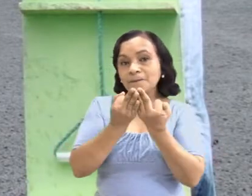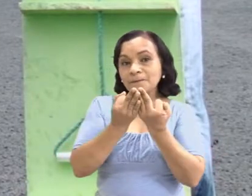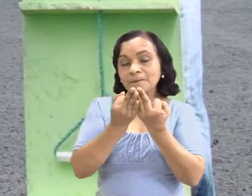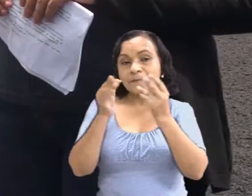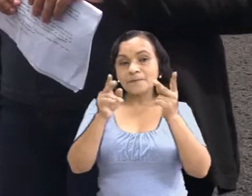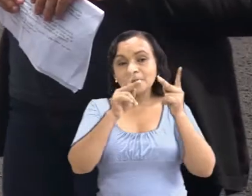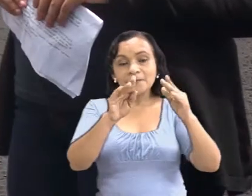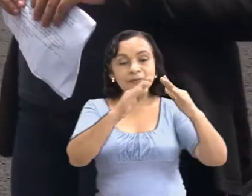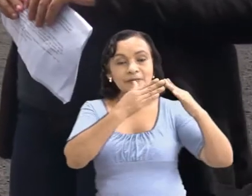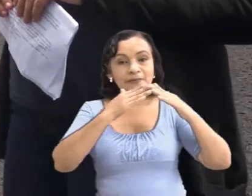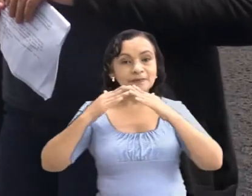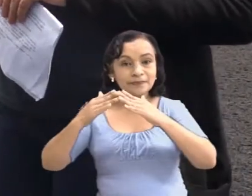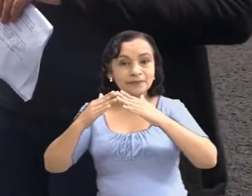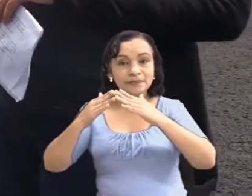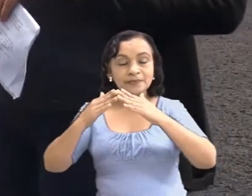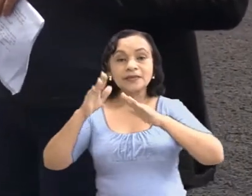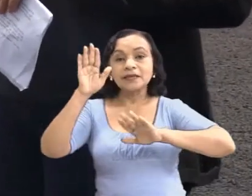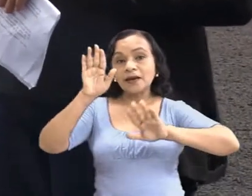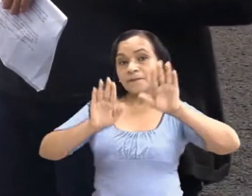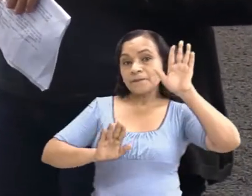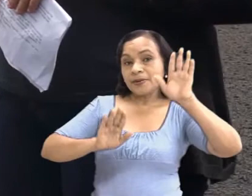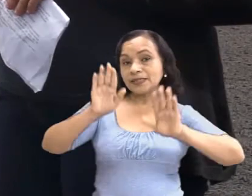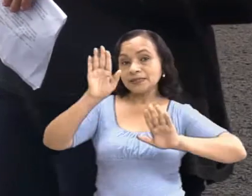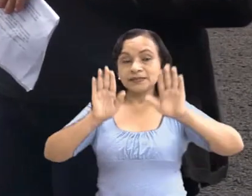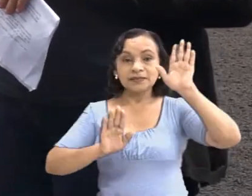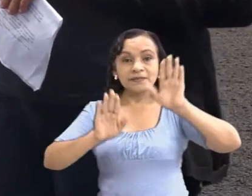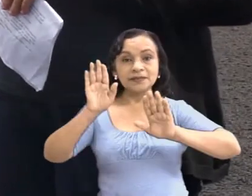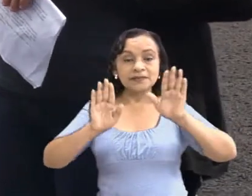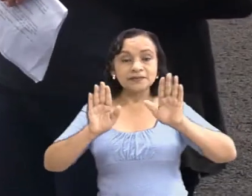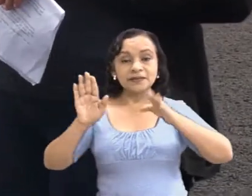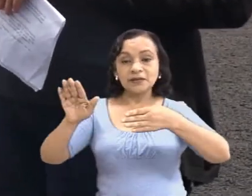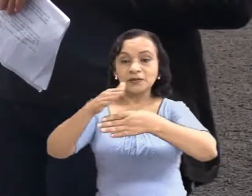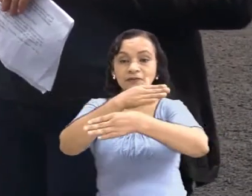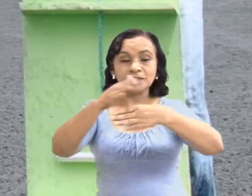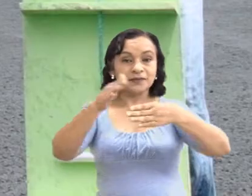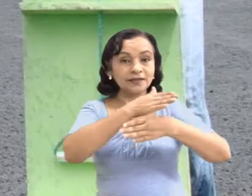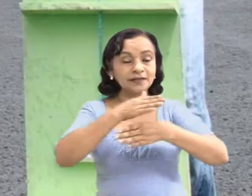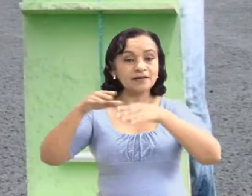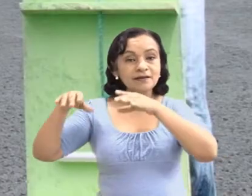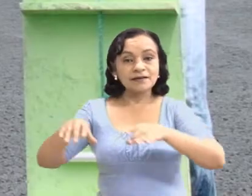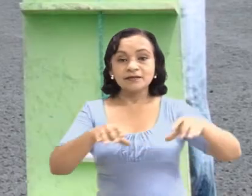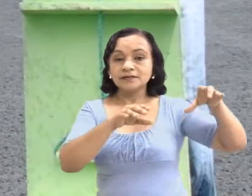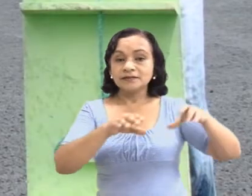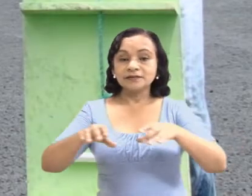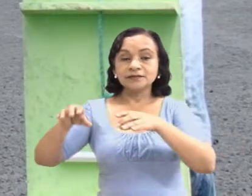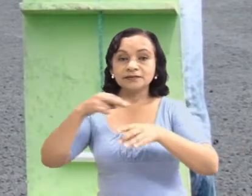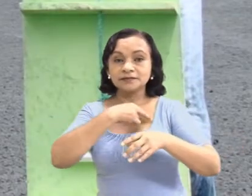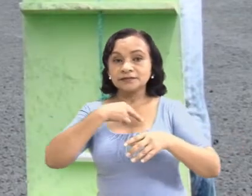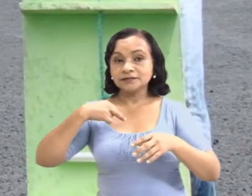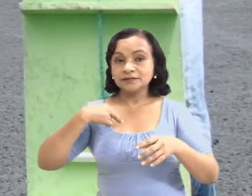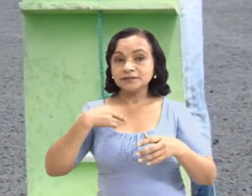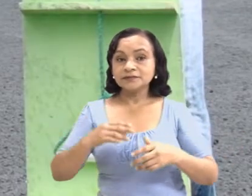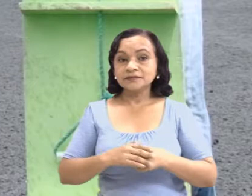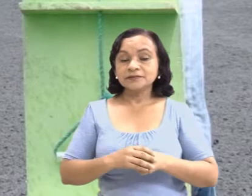persona a la familia en la comunidad, es realmente que participemos en los diferentes tipos de actividades que se promueve